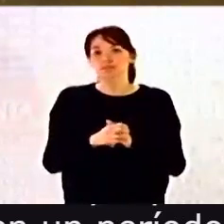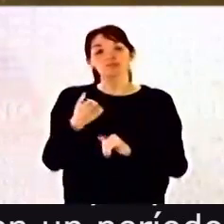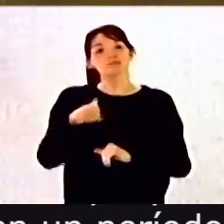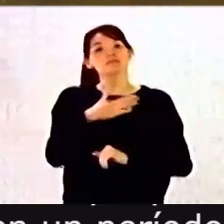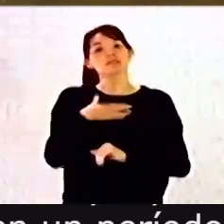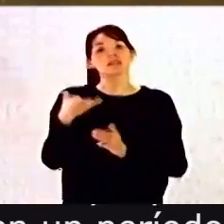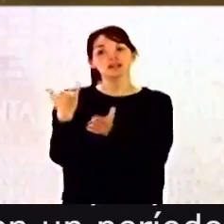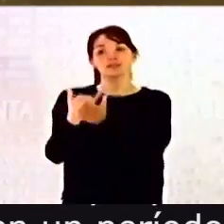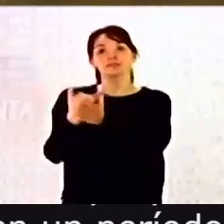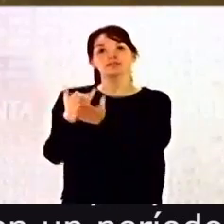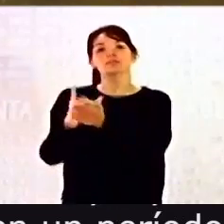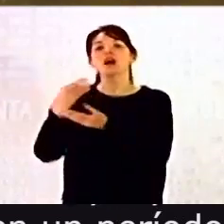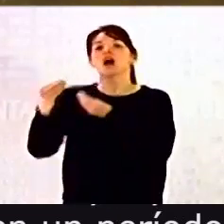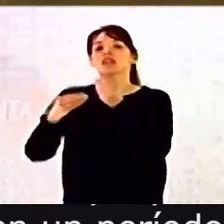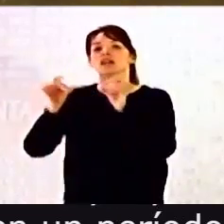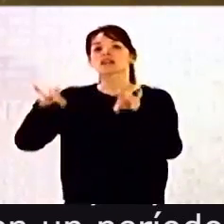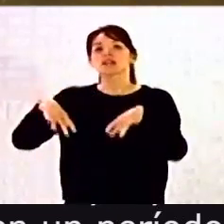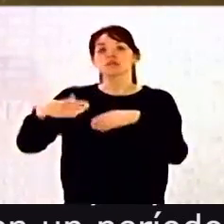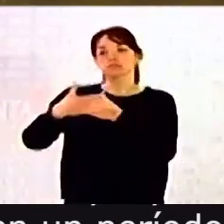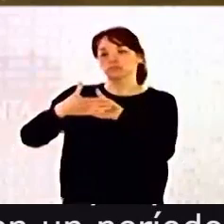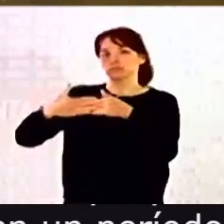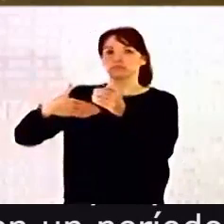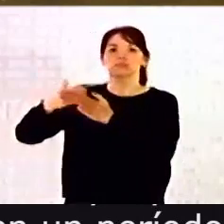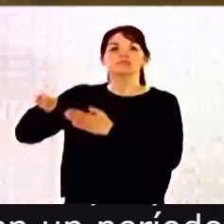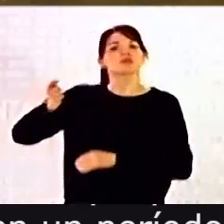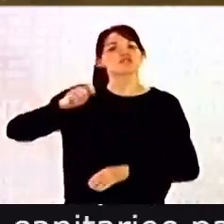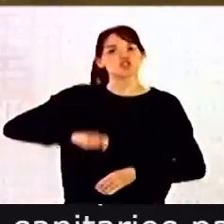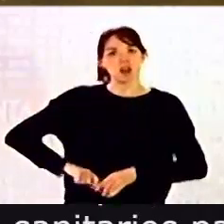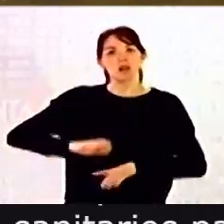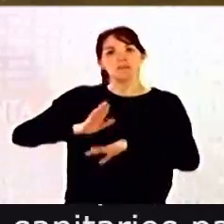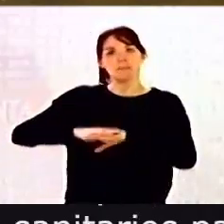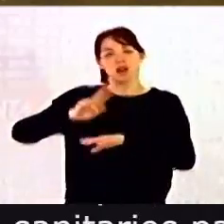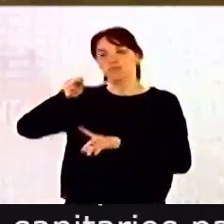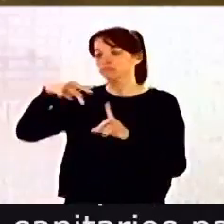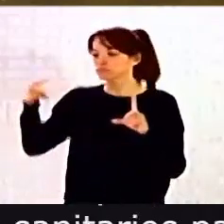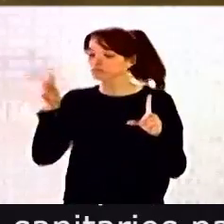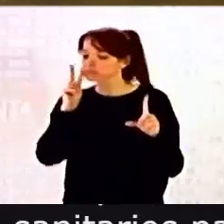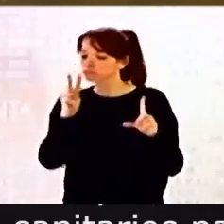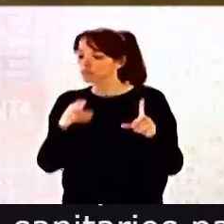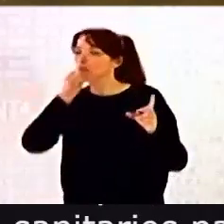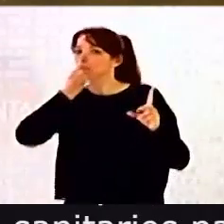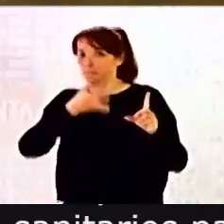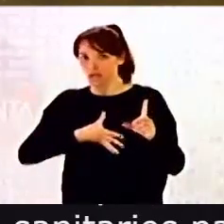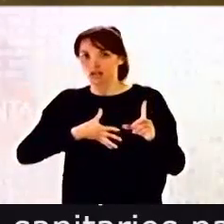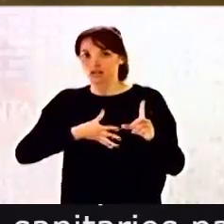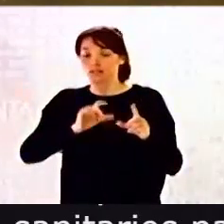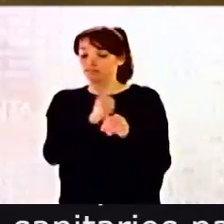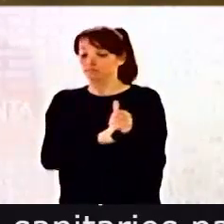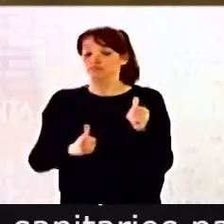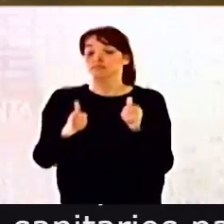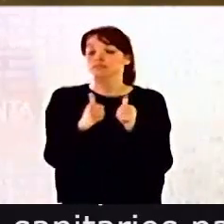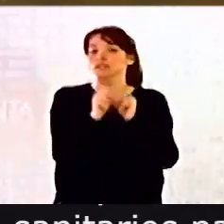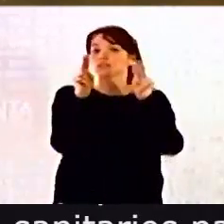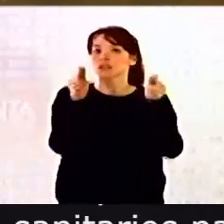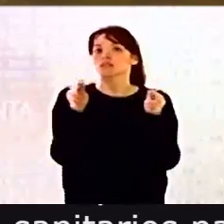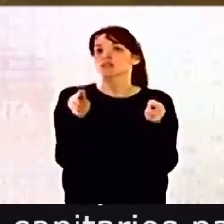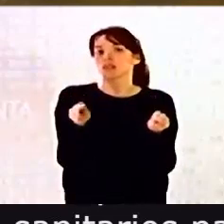los realicen sanitarios para poder interpretar bien el test y estamos priorizando por aquellas residencias que tienen casos